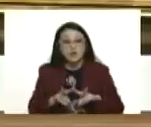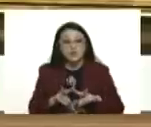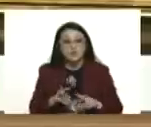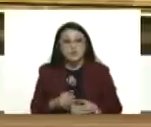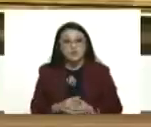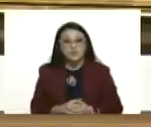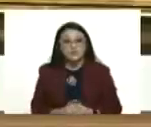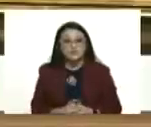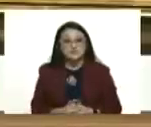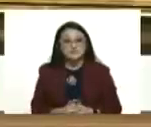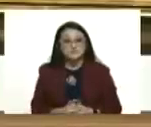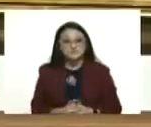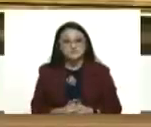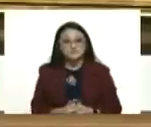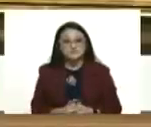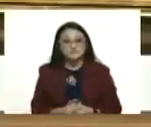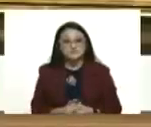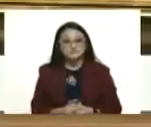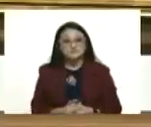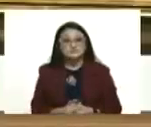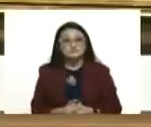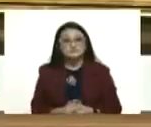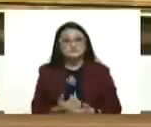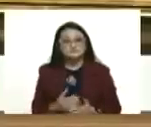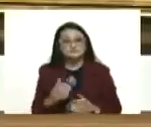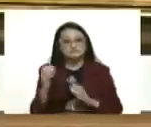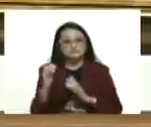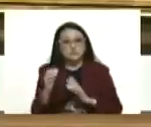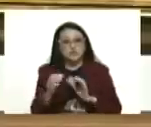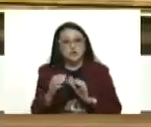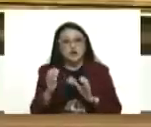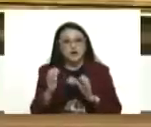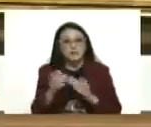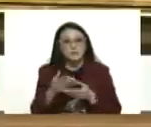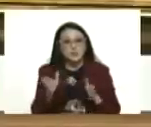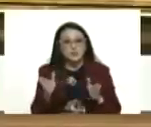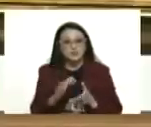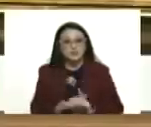demostraste en el ejercicio de un cargo público.